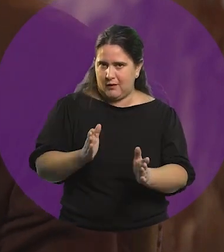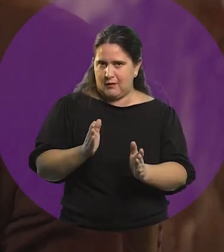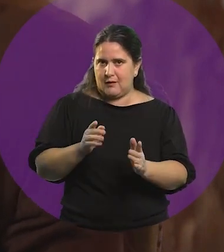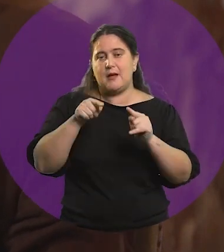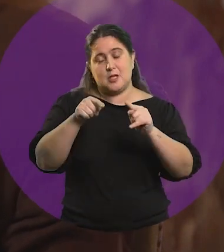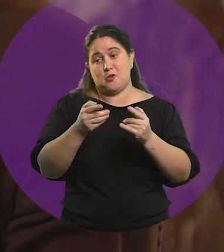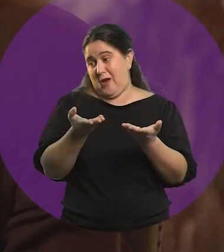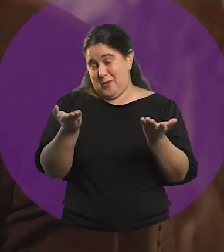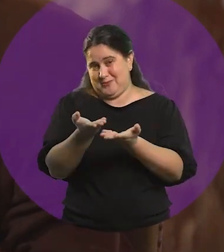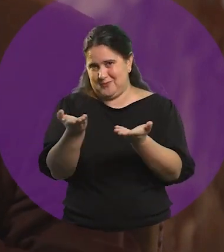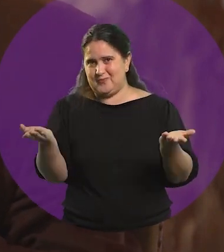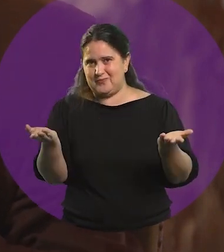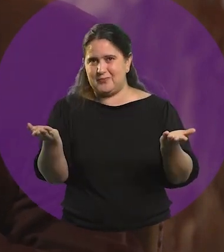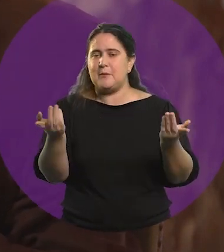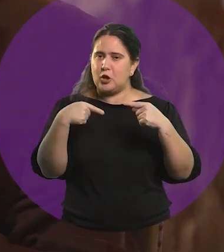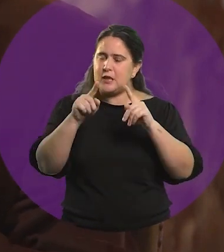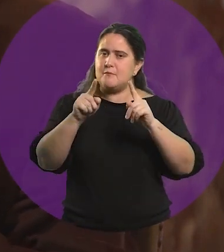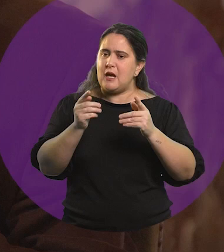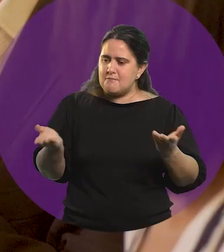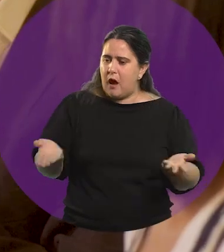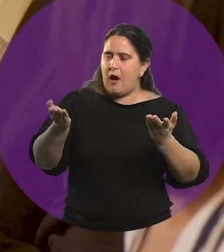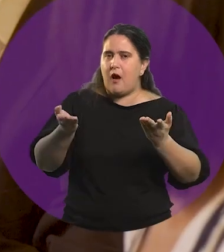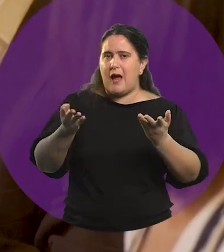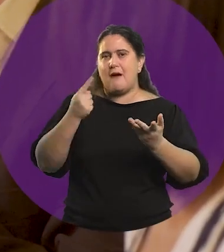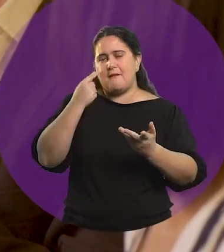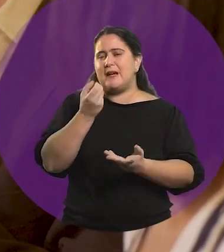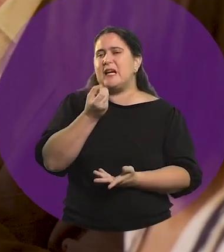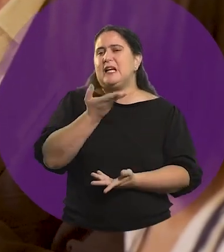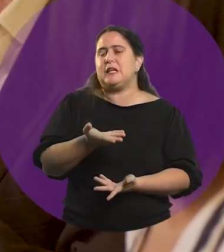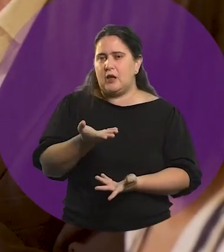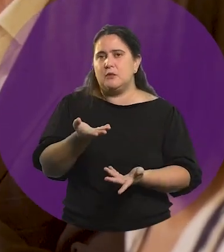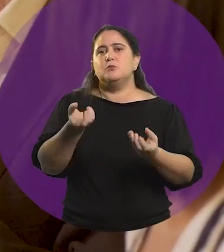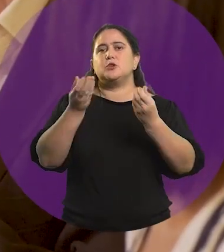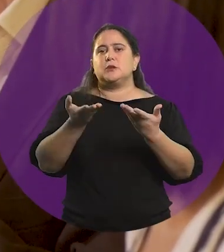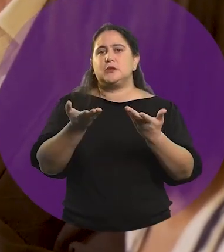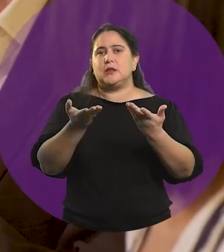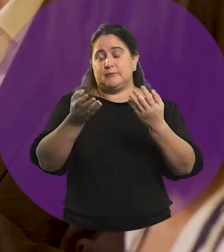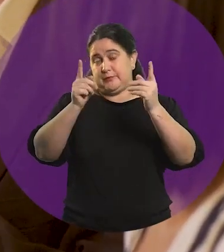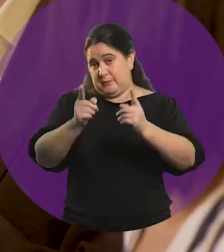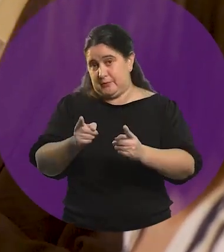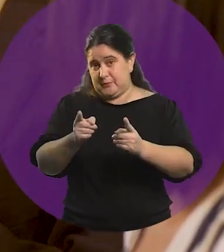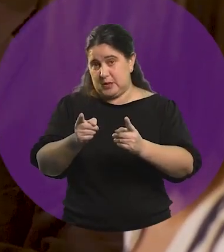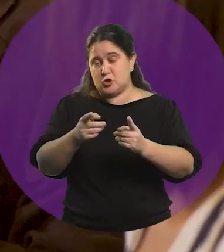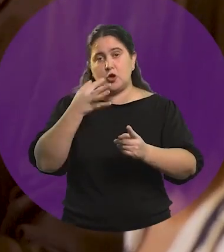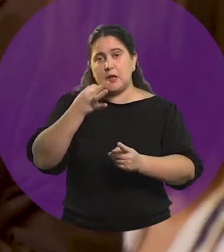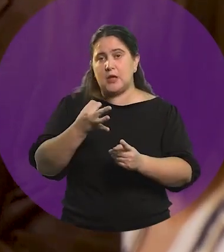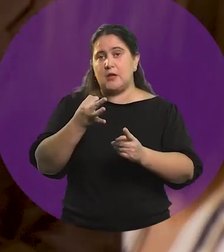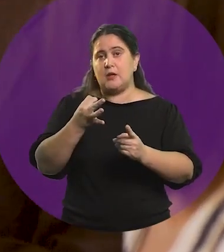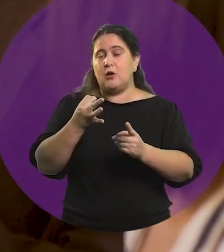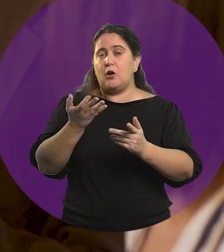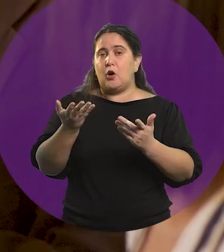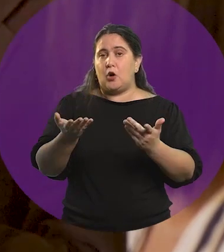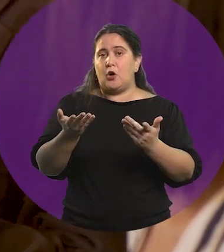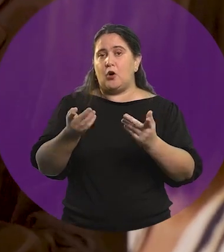que es parte de lo que estamos viendo. Pero otro es también el mensaje, porque Porque y también creo que